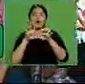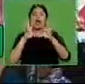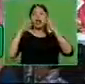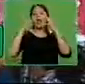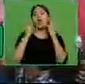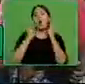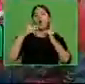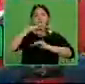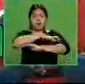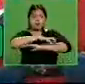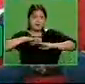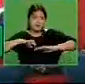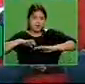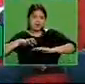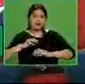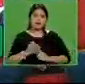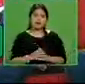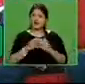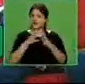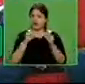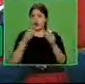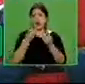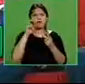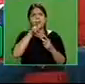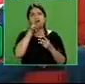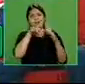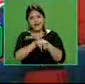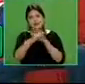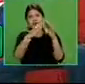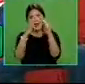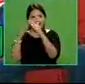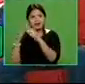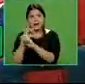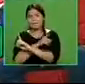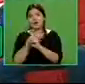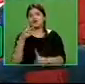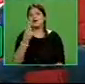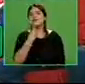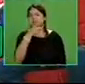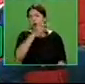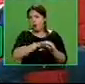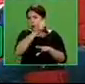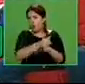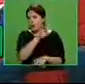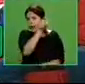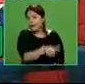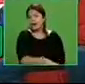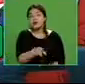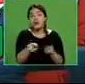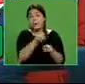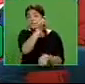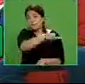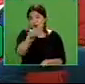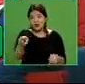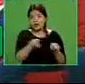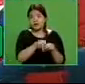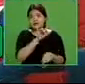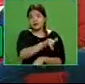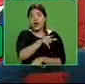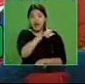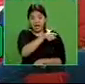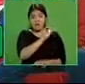leones, tigres, de todo. Pero no vamos a decir que él, pero gente como él, que